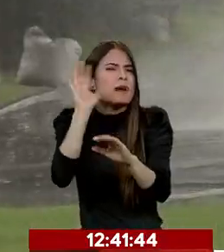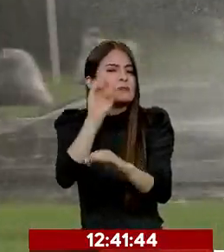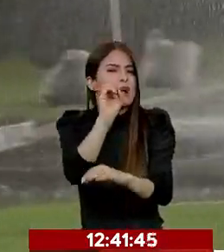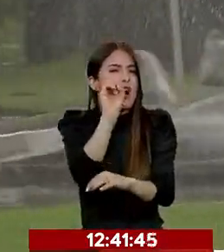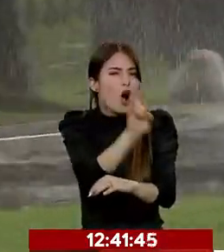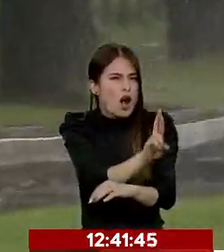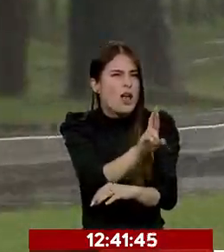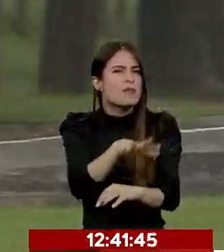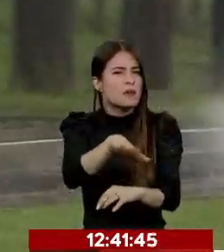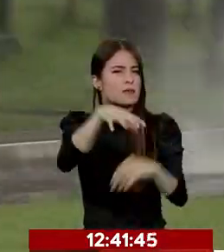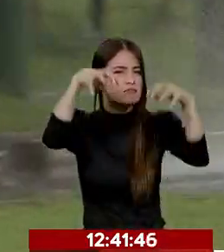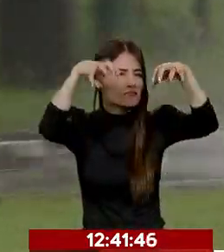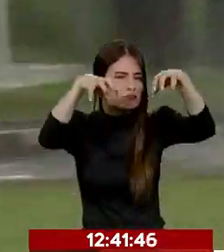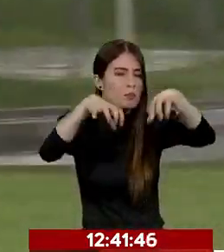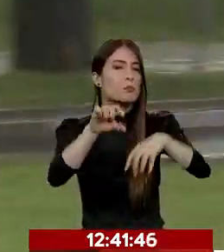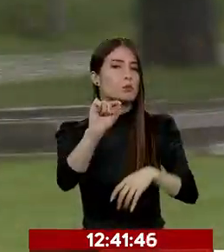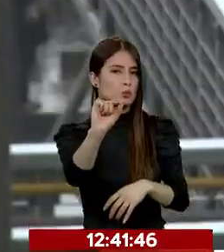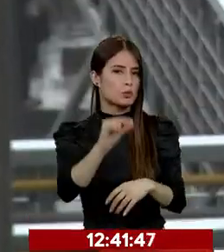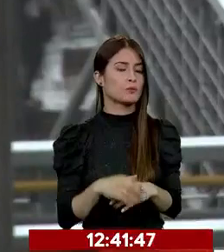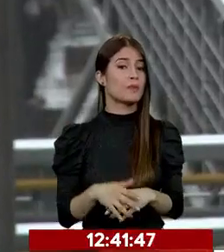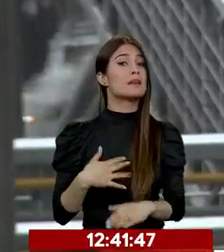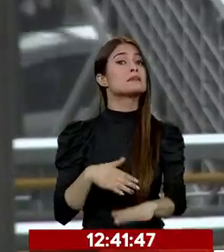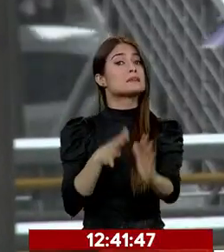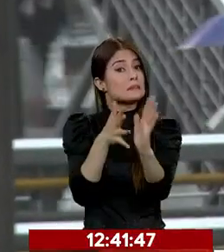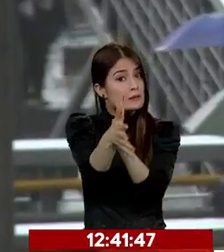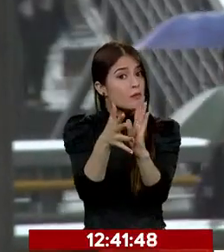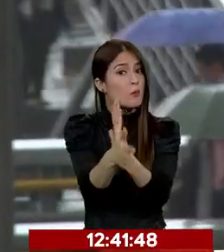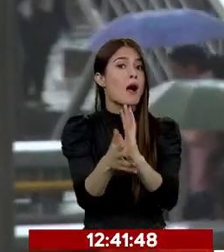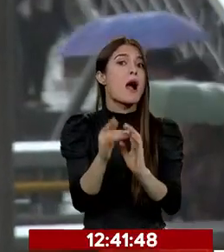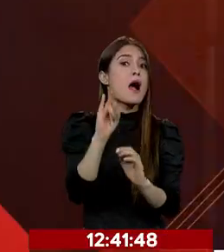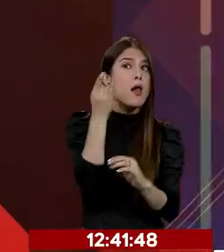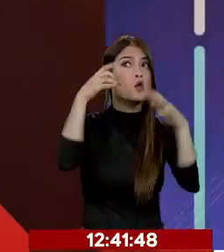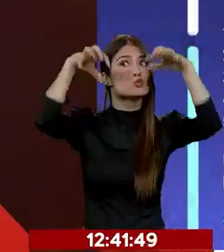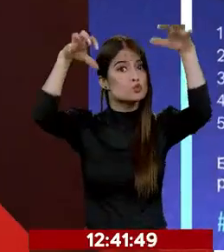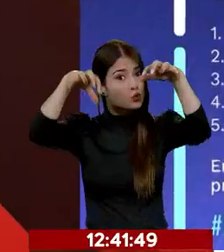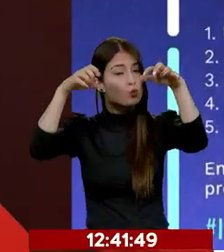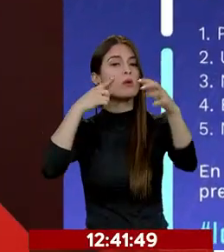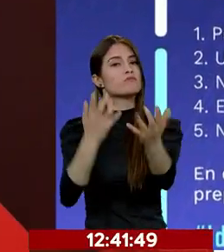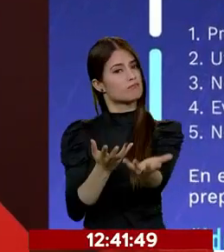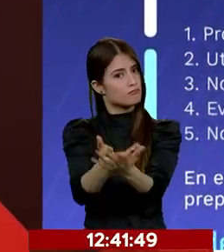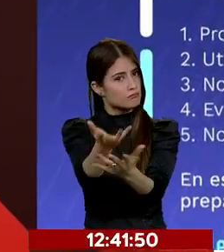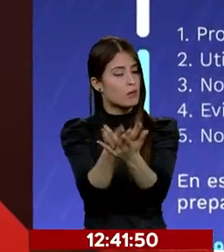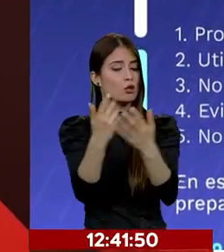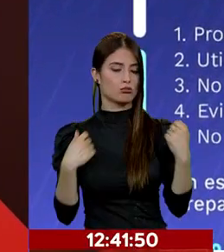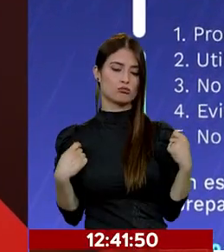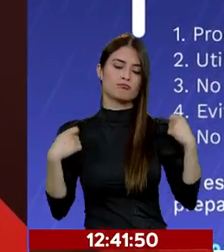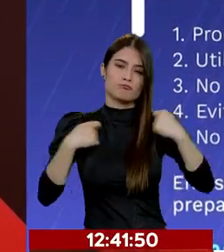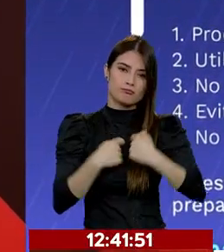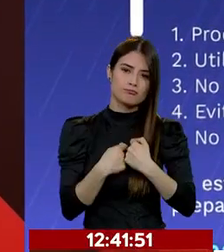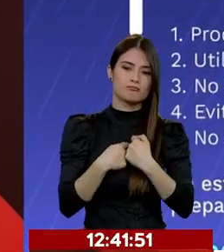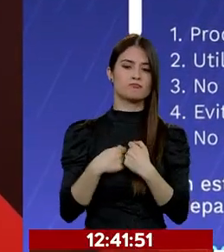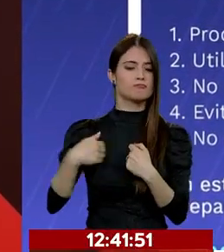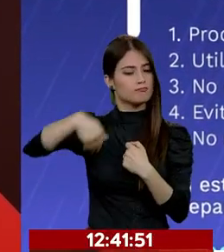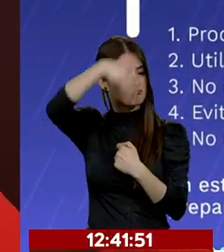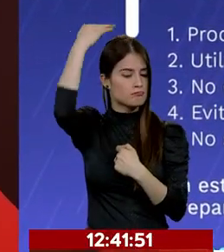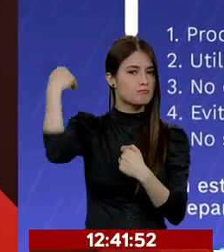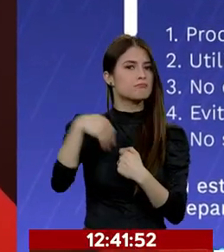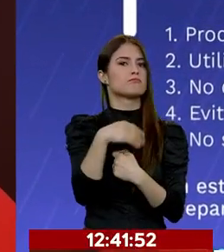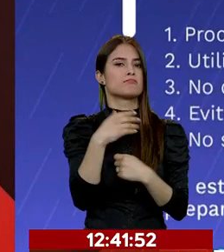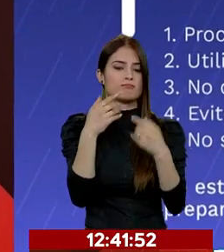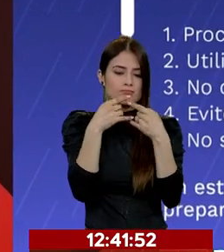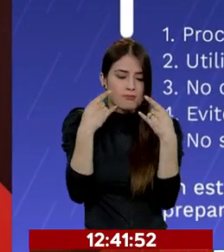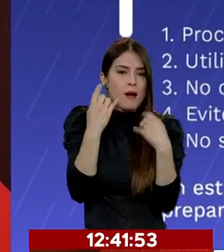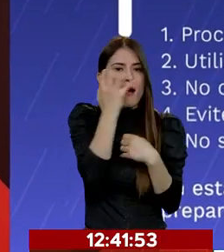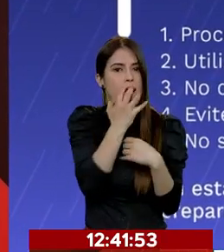las temporadas de lluvia es importante tener en cuenta algunas recomendaciones. Procure estar bien abrigado. Utilizar calzado apropiado.